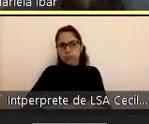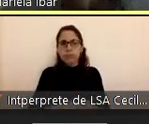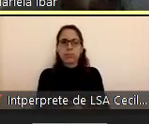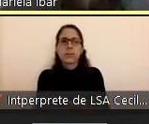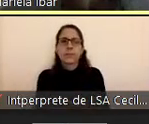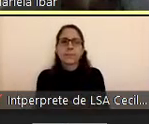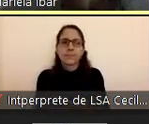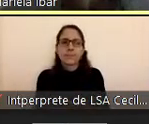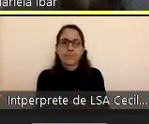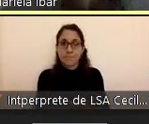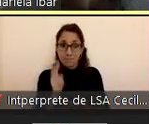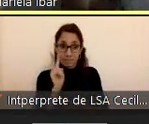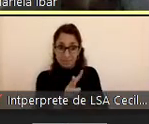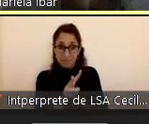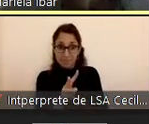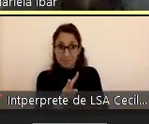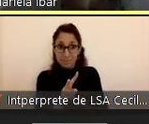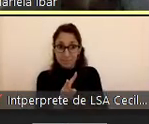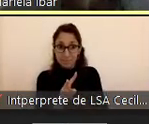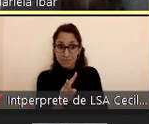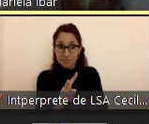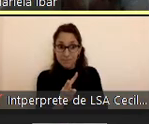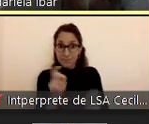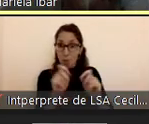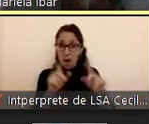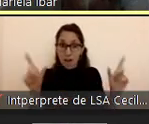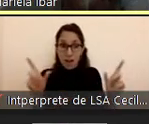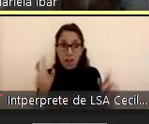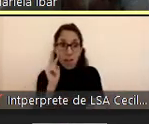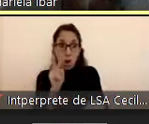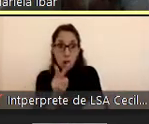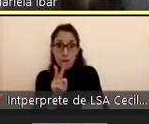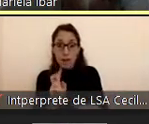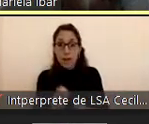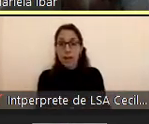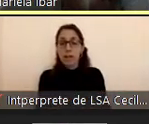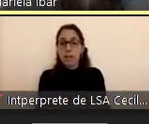Lo llegan a ver bien, quieren que lo agrande.